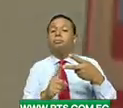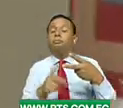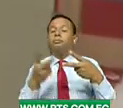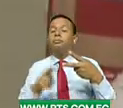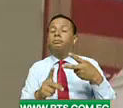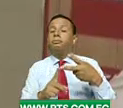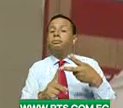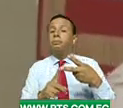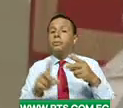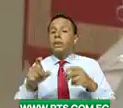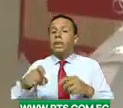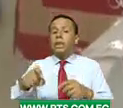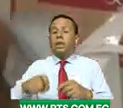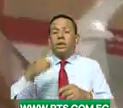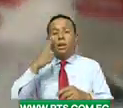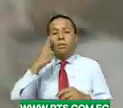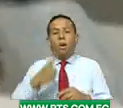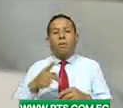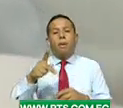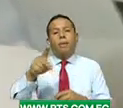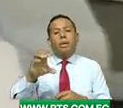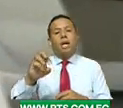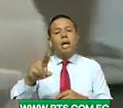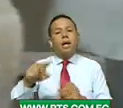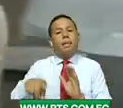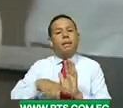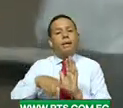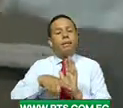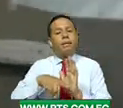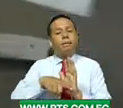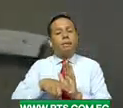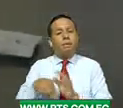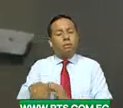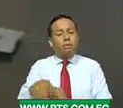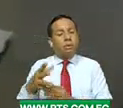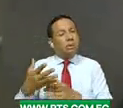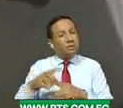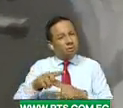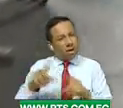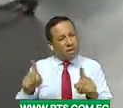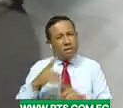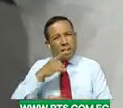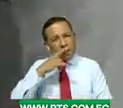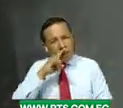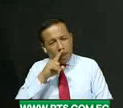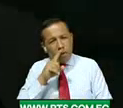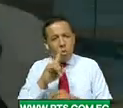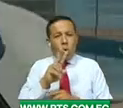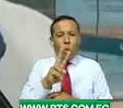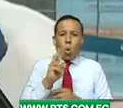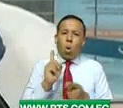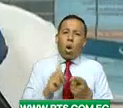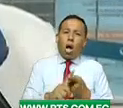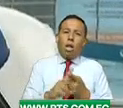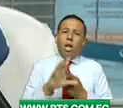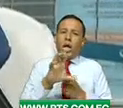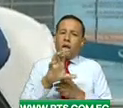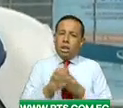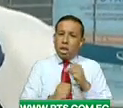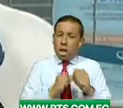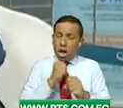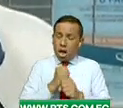adicional traer una prueba PCR negativa. En el caso de los niños entre 2 hasta 15 años, 11 meses, 29